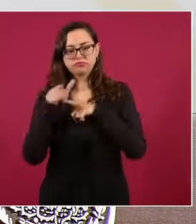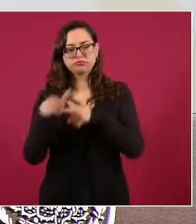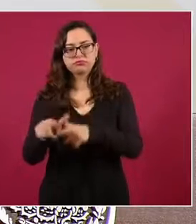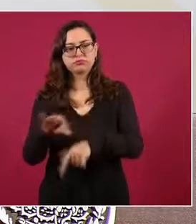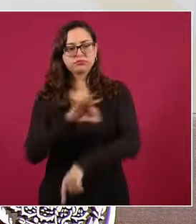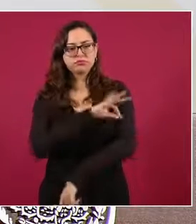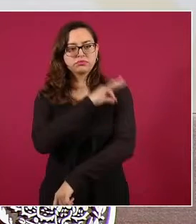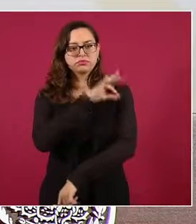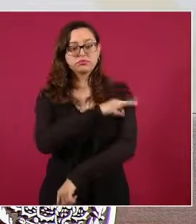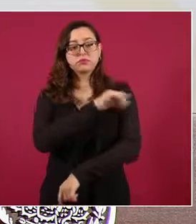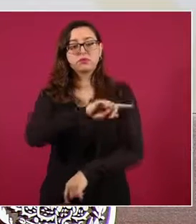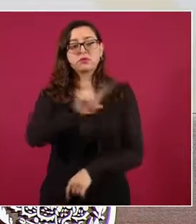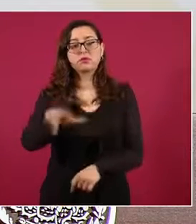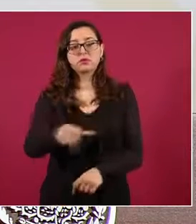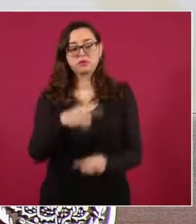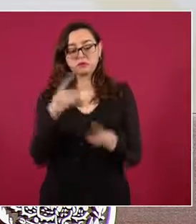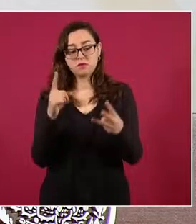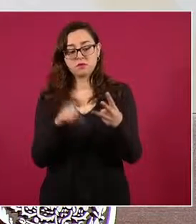posteriormente Zoé de Robledo